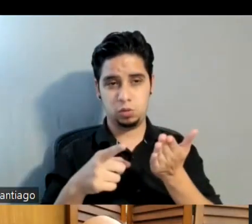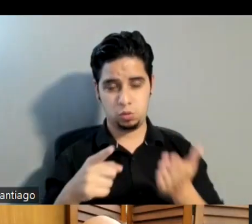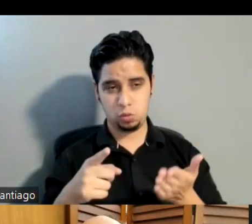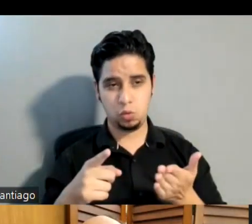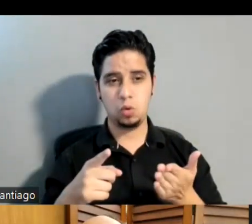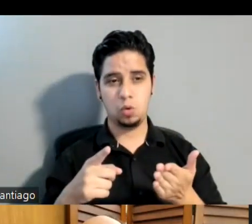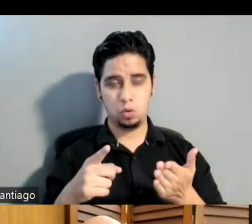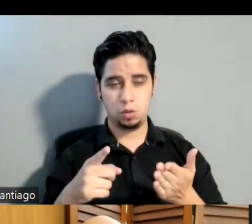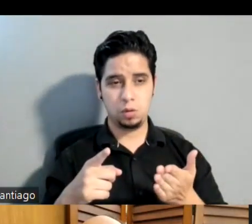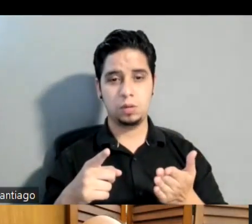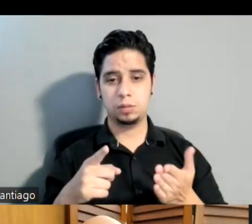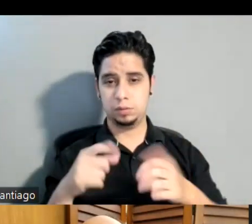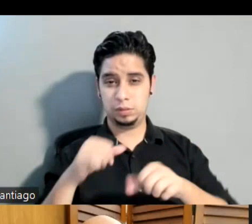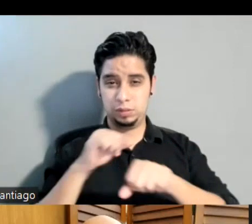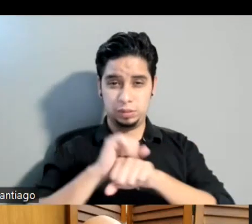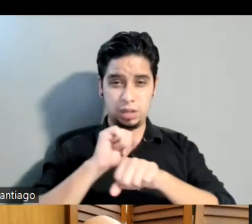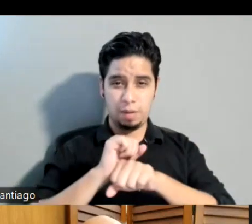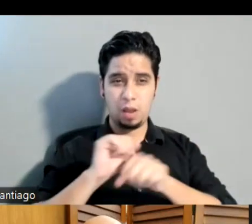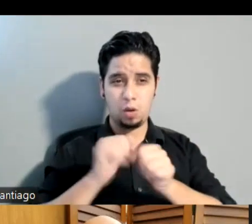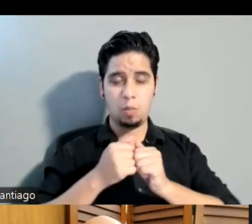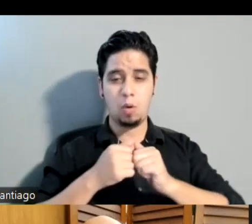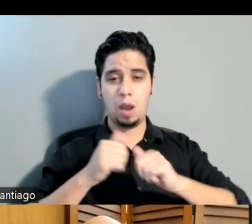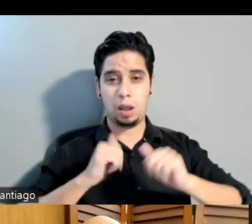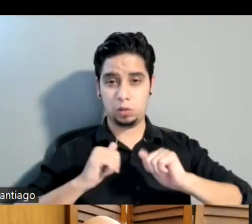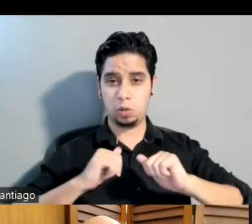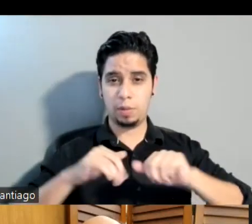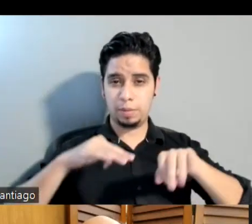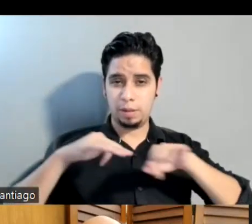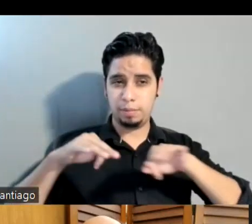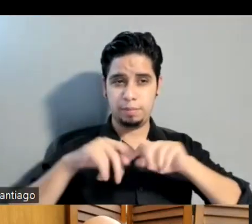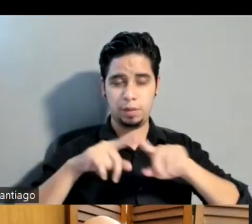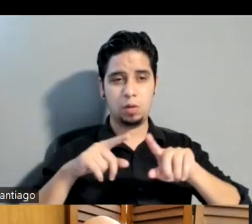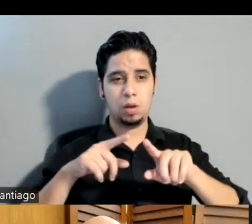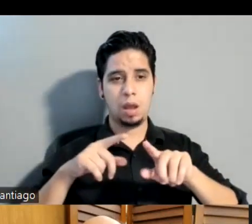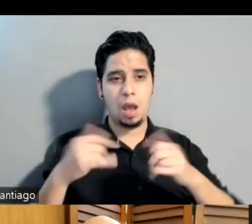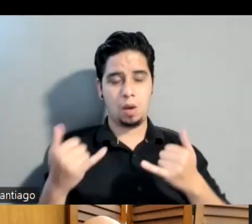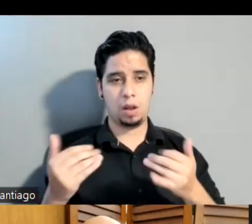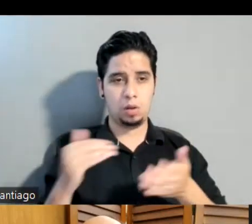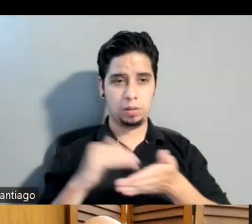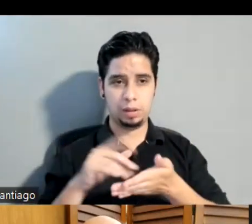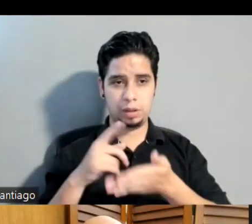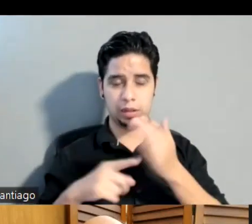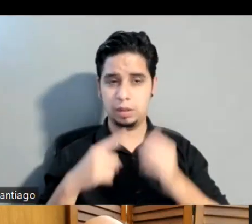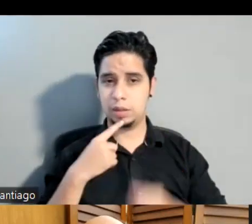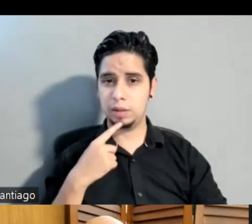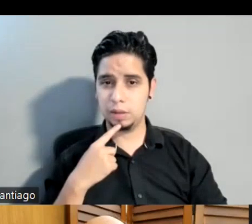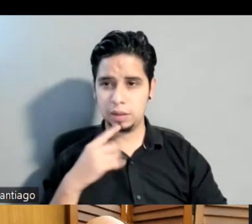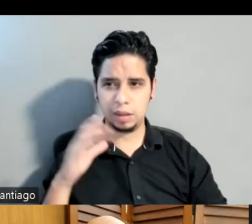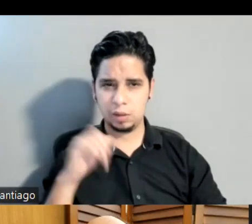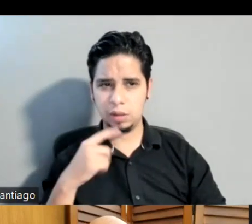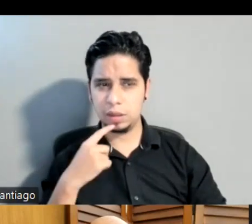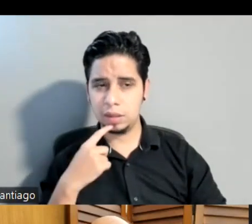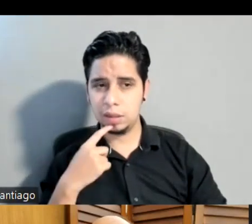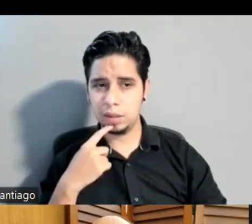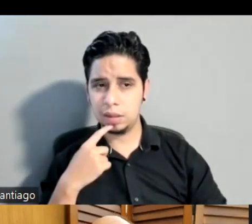otro, sino como actor a explicar. Lo vamos a explicar ahora, pero vamos a repetir, José, lo que dijiste, porque W no lo agarró, lo de